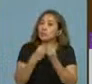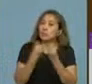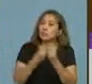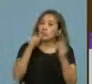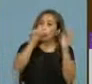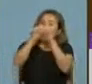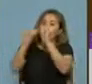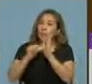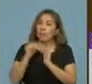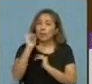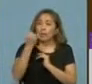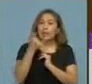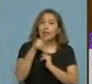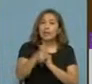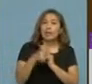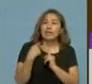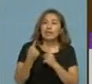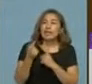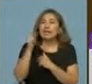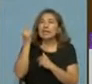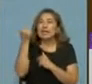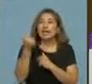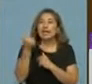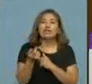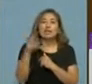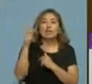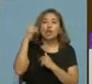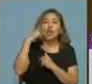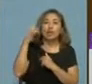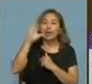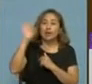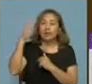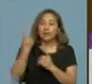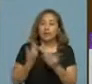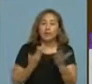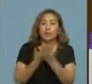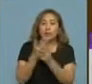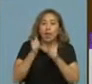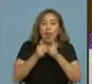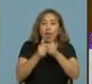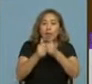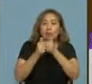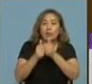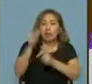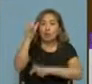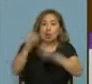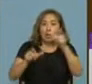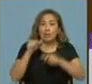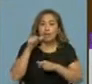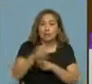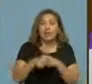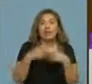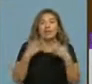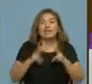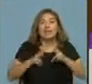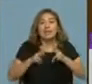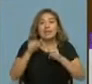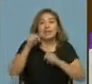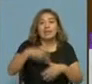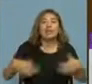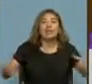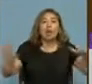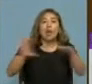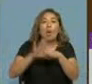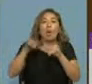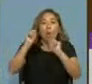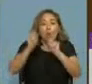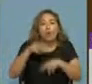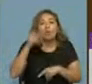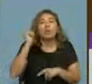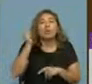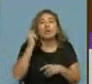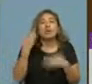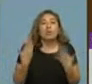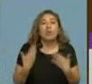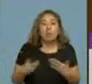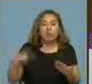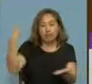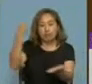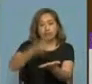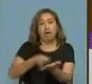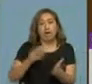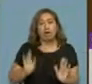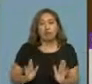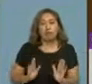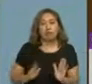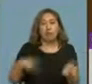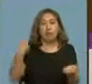del país, te diría cerca del 90%, hemos recibido el apoyo de toda la gente que considera justo que quien tenga la capacidad de